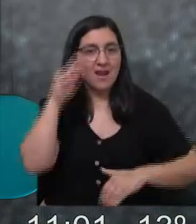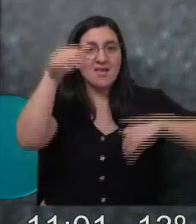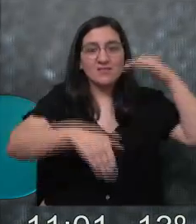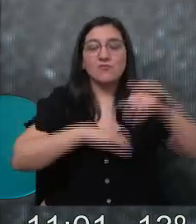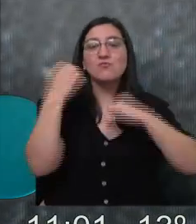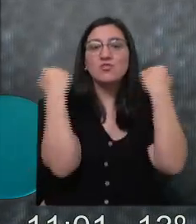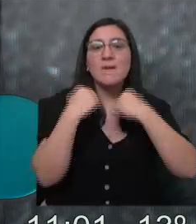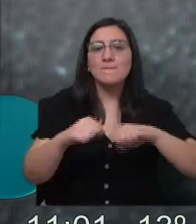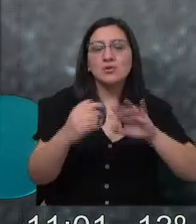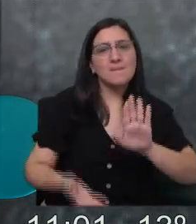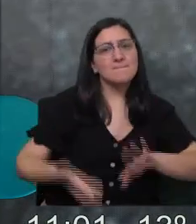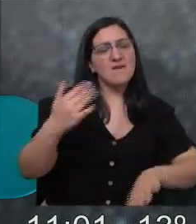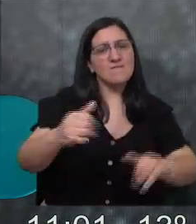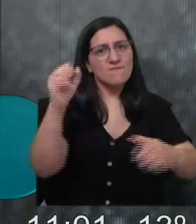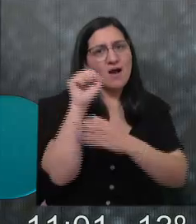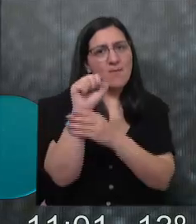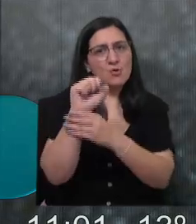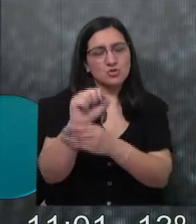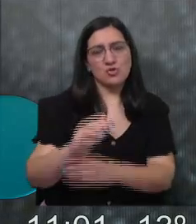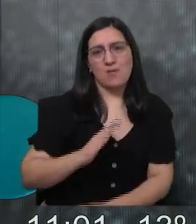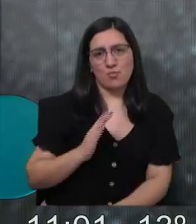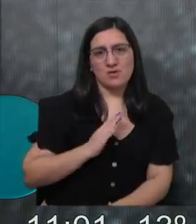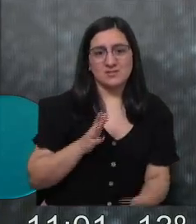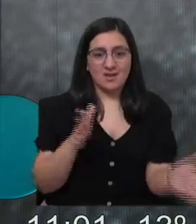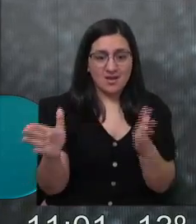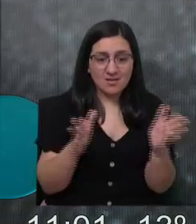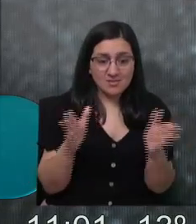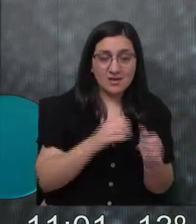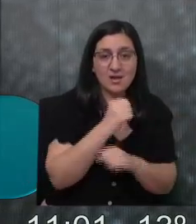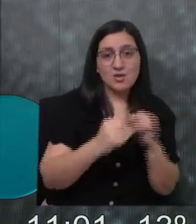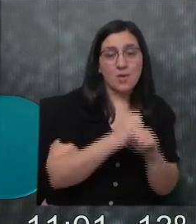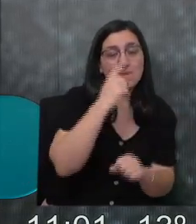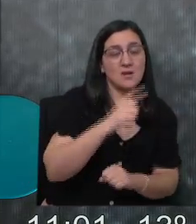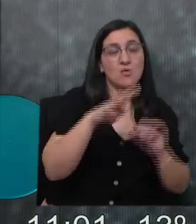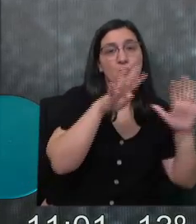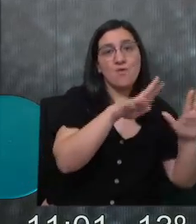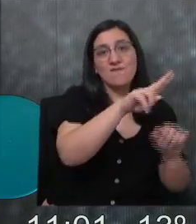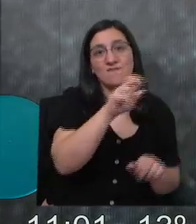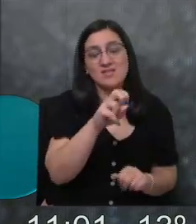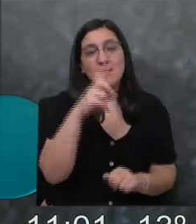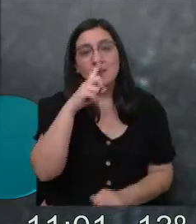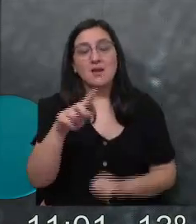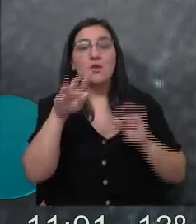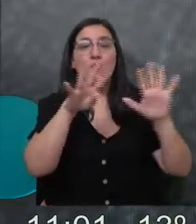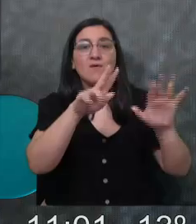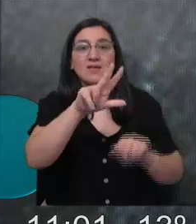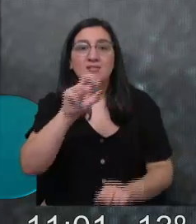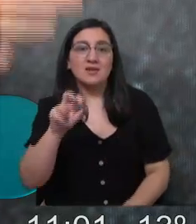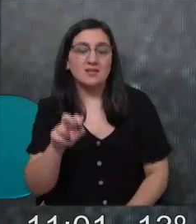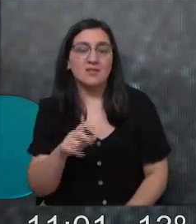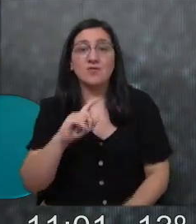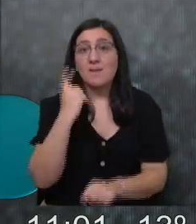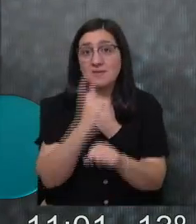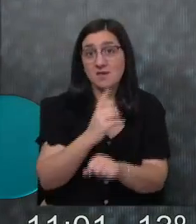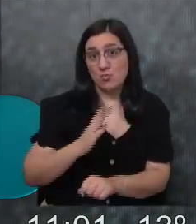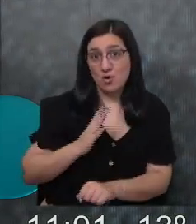de los deportes más populares entre las mujeres entre las décadas del 20 y del 30. O sea, no solamente fue la primera